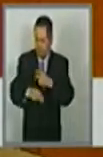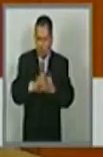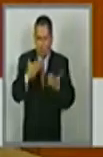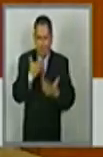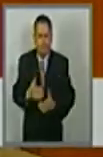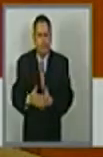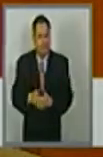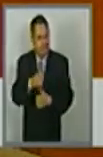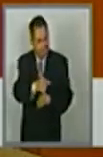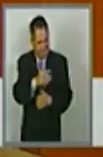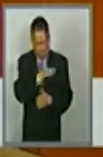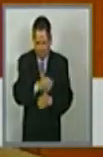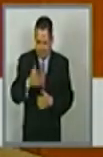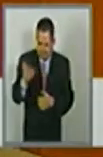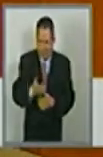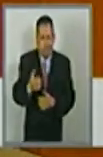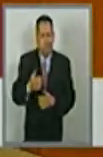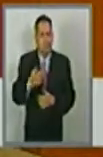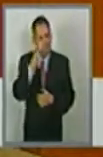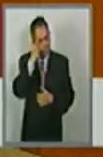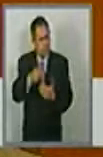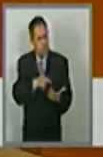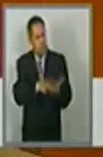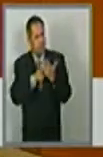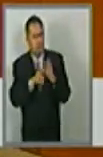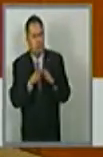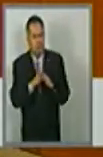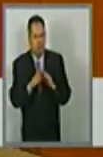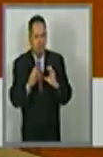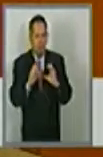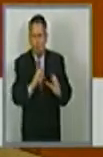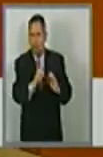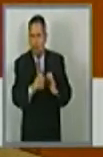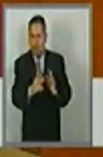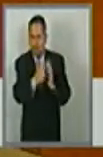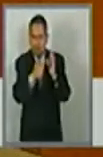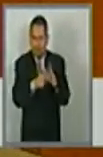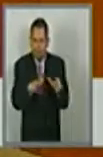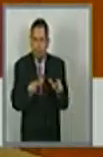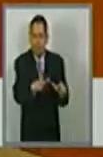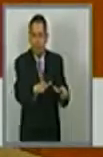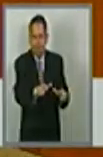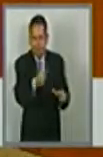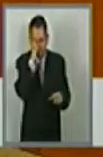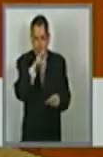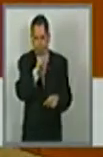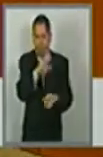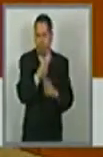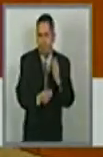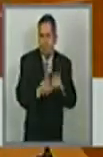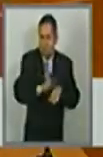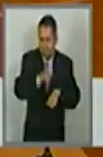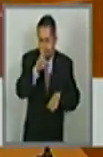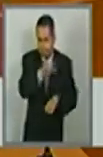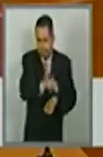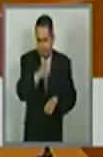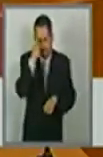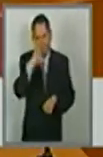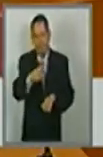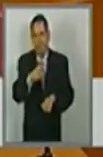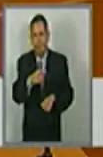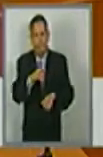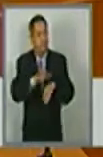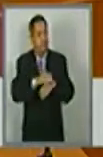atribuciones, tiene la capacidad de presentar medidas cautelares para efectos de no gravar más